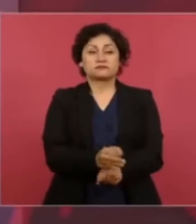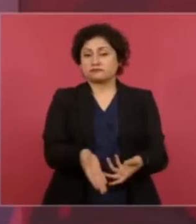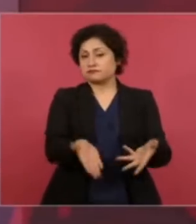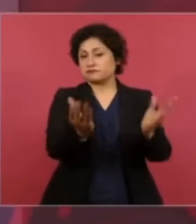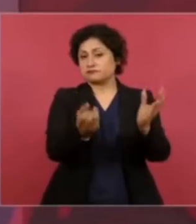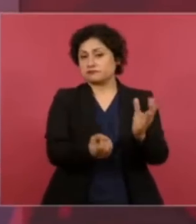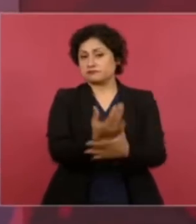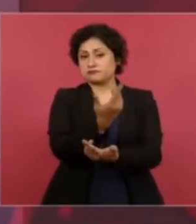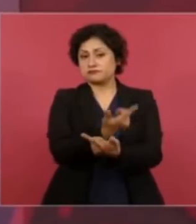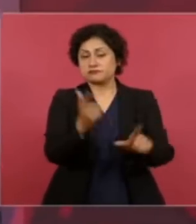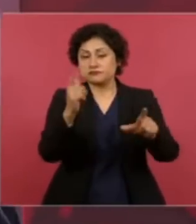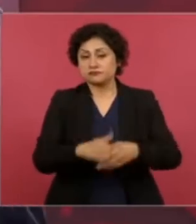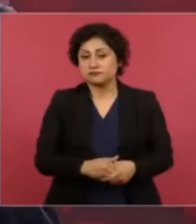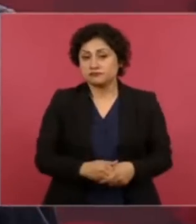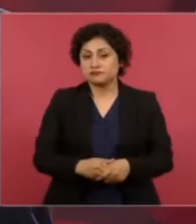Por eso